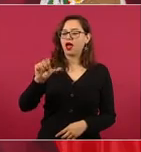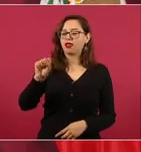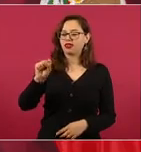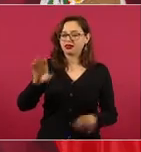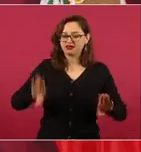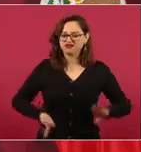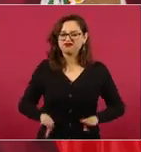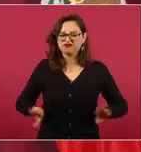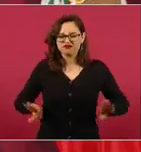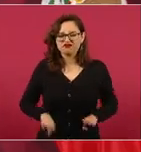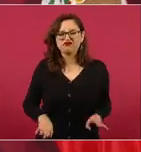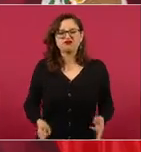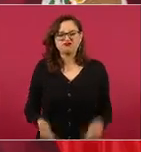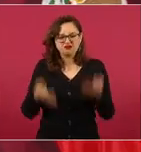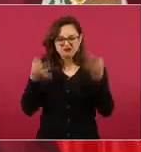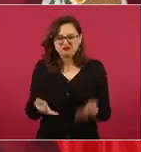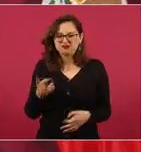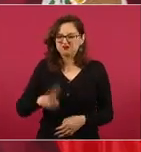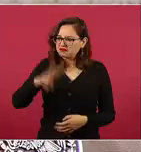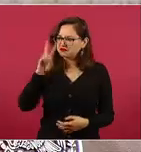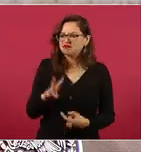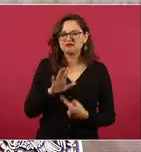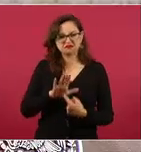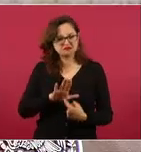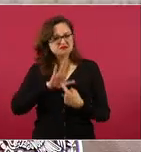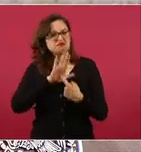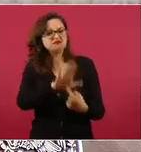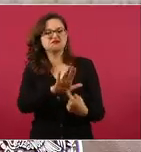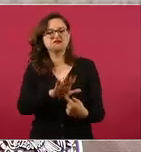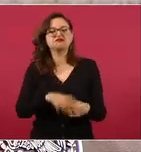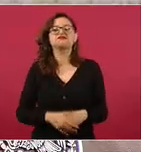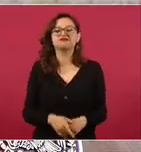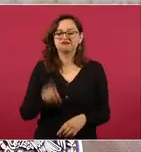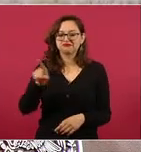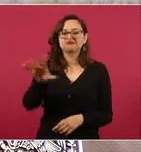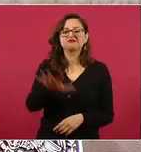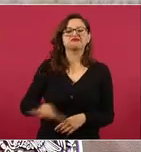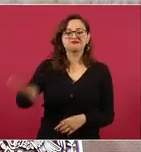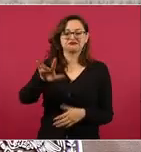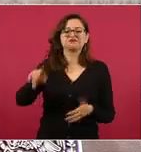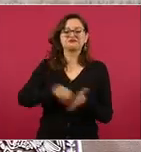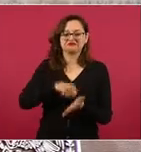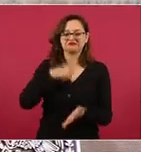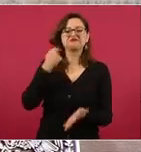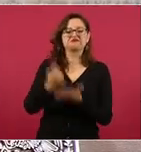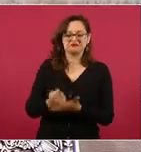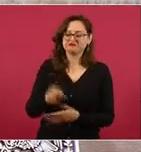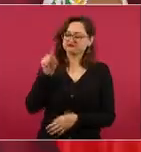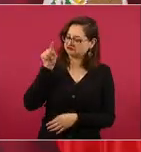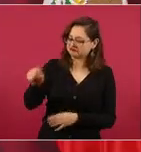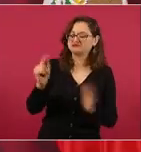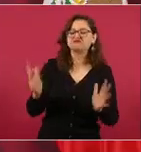por sus hechos, le digo los tamaulipecos.